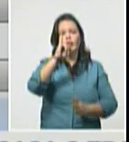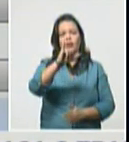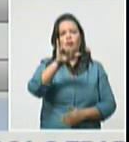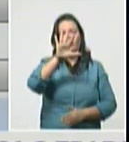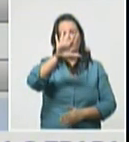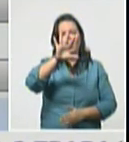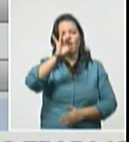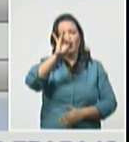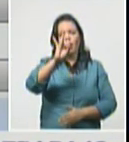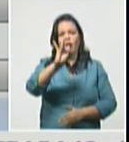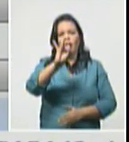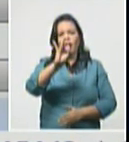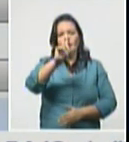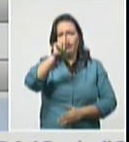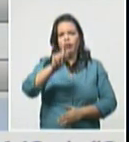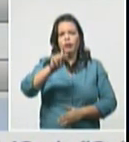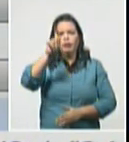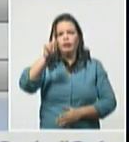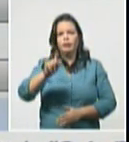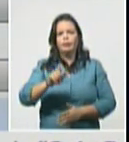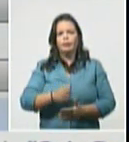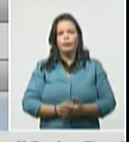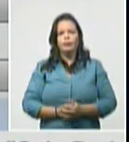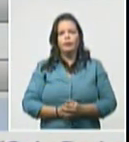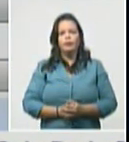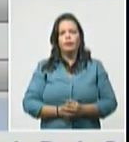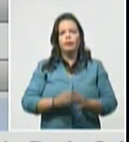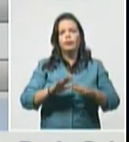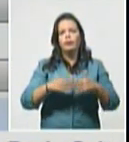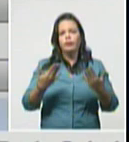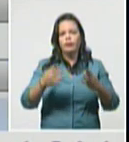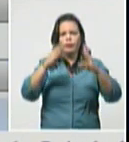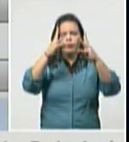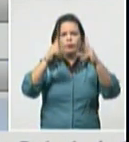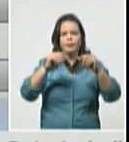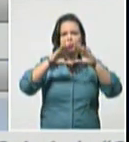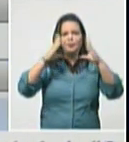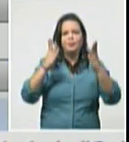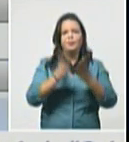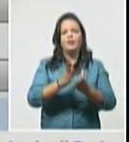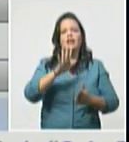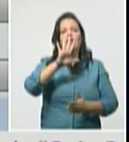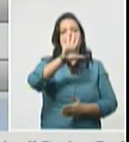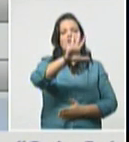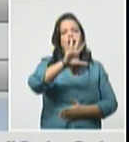5.657 personas, para un acumulado de